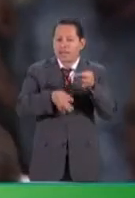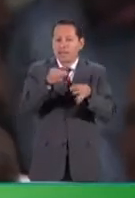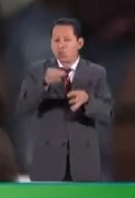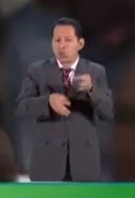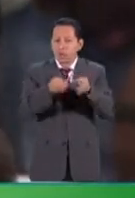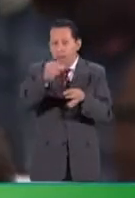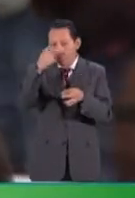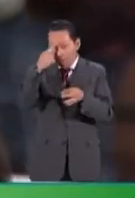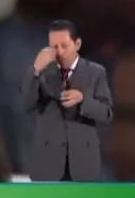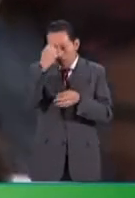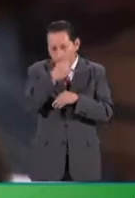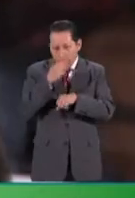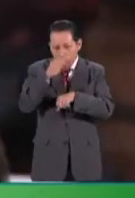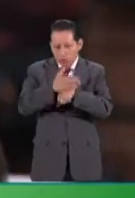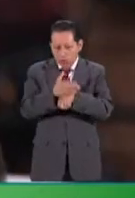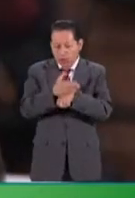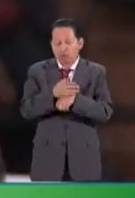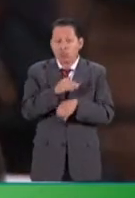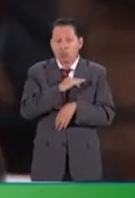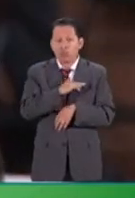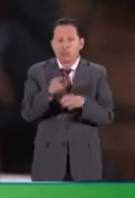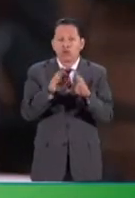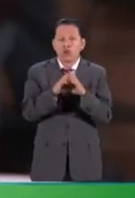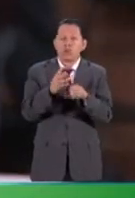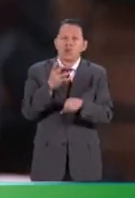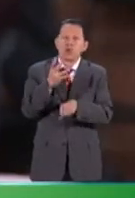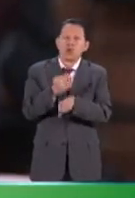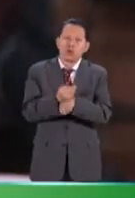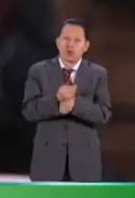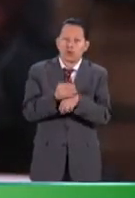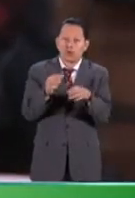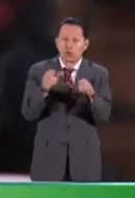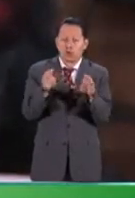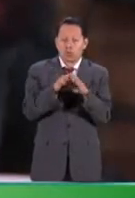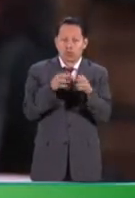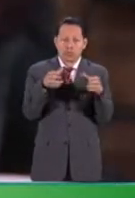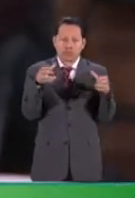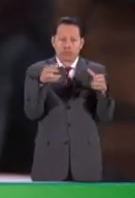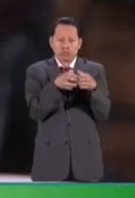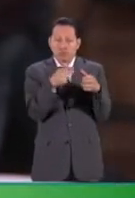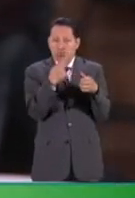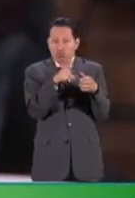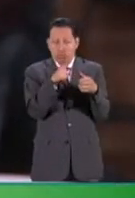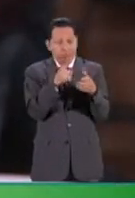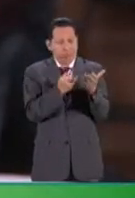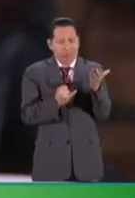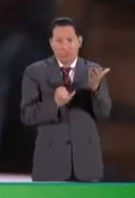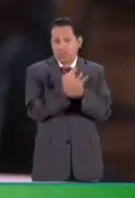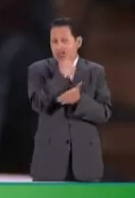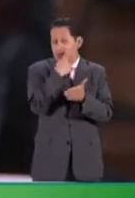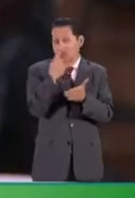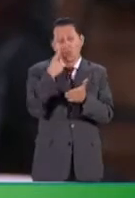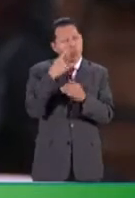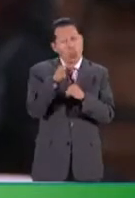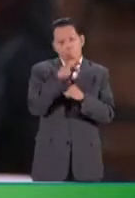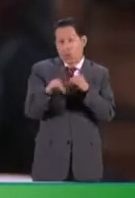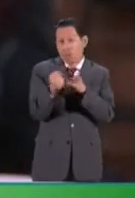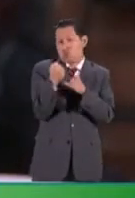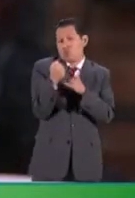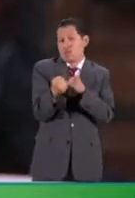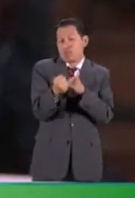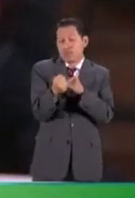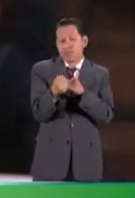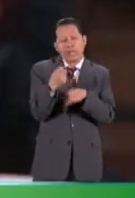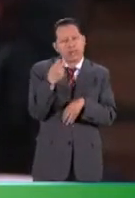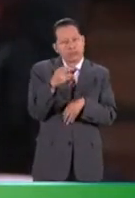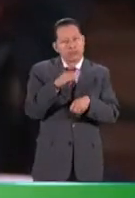Disciplina Judicial, el cual tendrá la facultad de resolver en calidad de inobjetable dicha resolución como última instancia. Esto aún